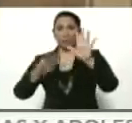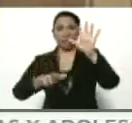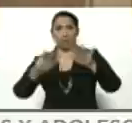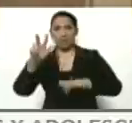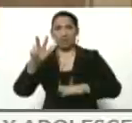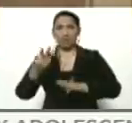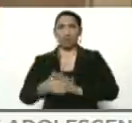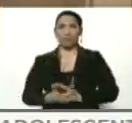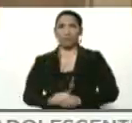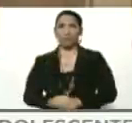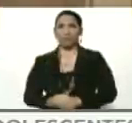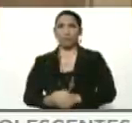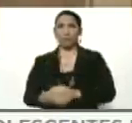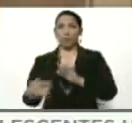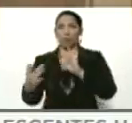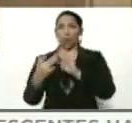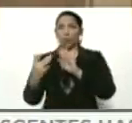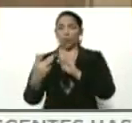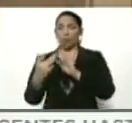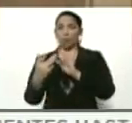derivados de contacto